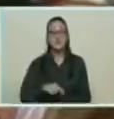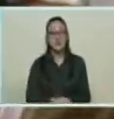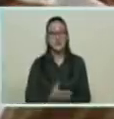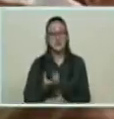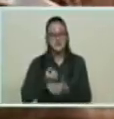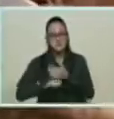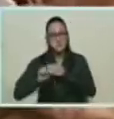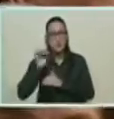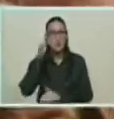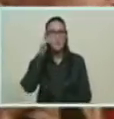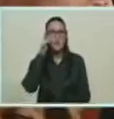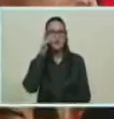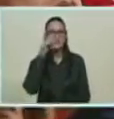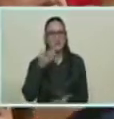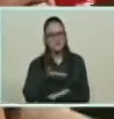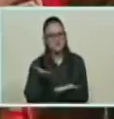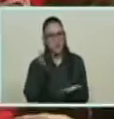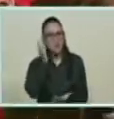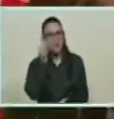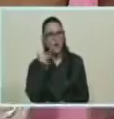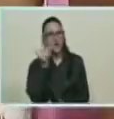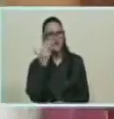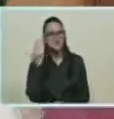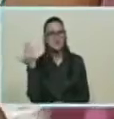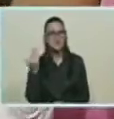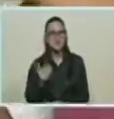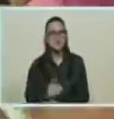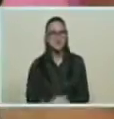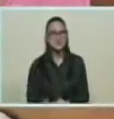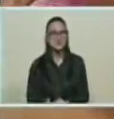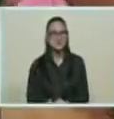Parto humanizado, ahí están las mujeres.